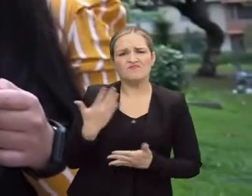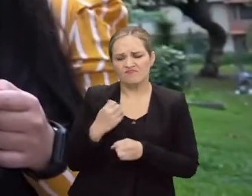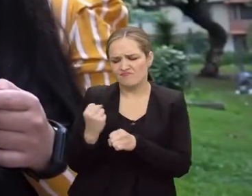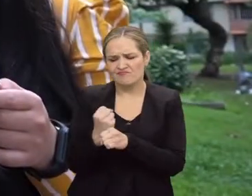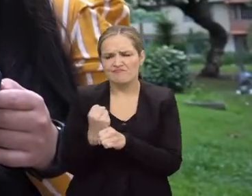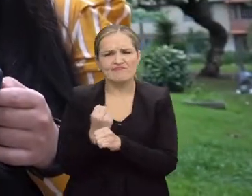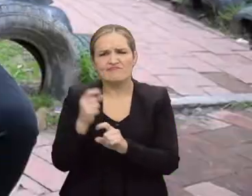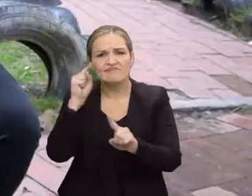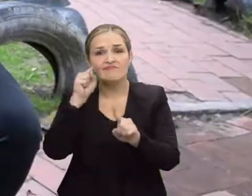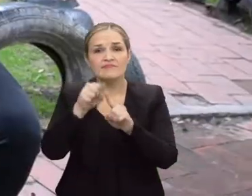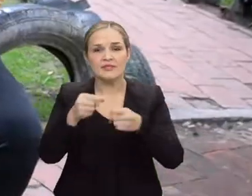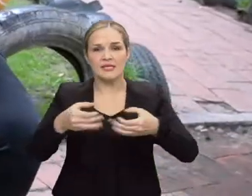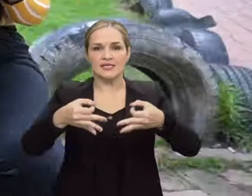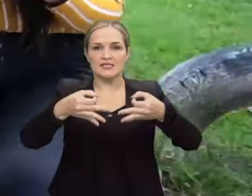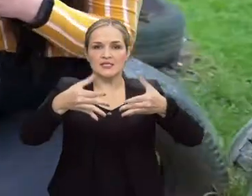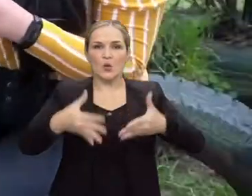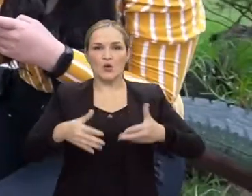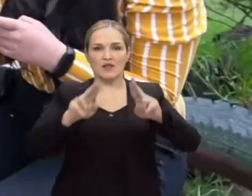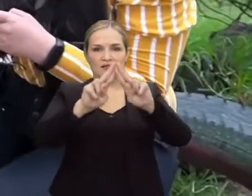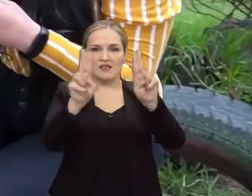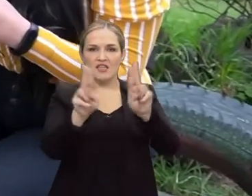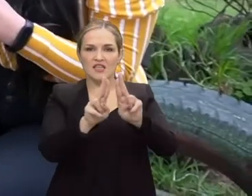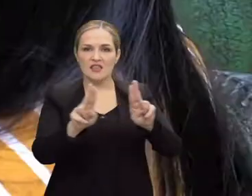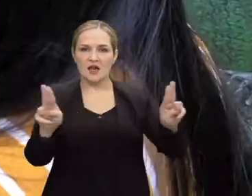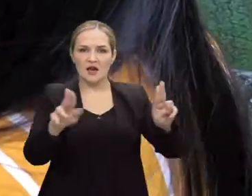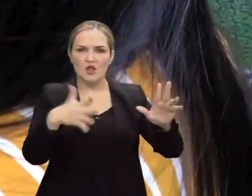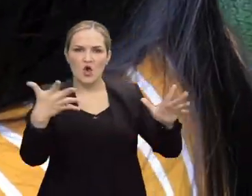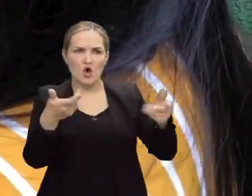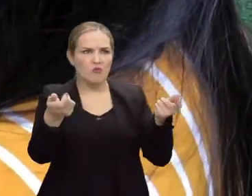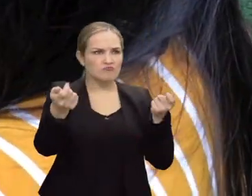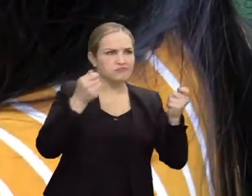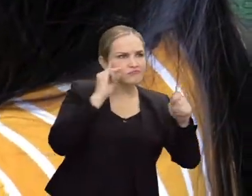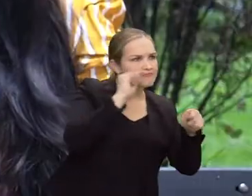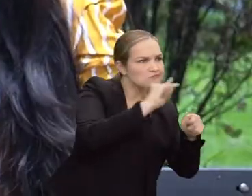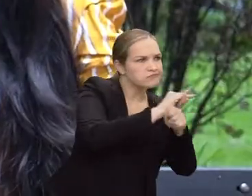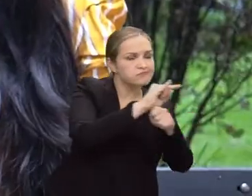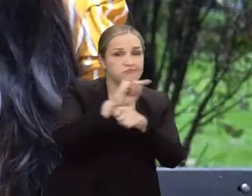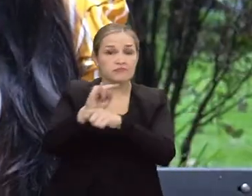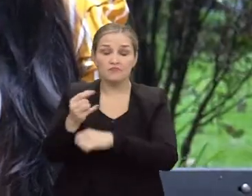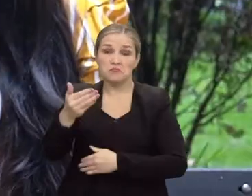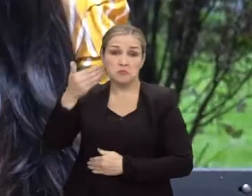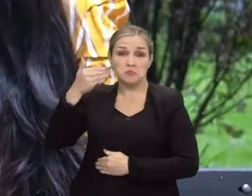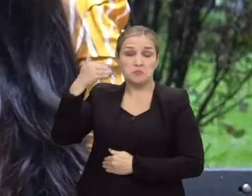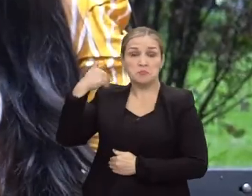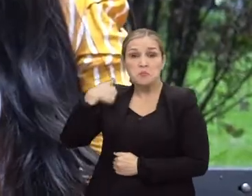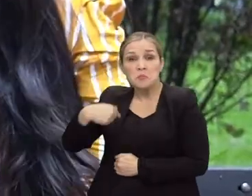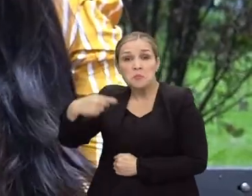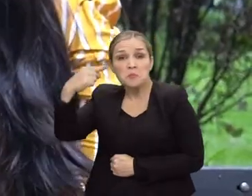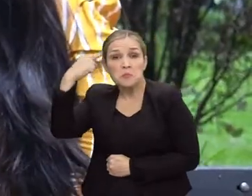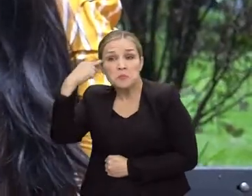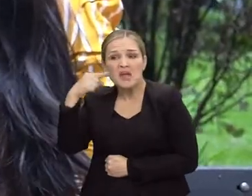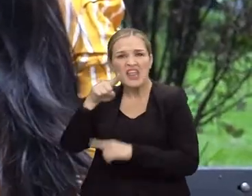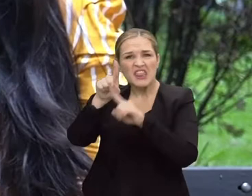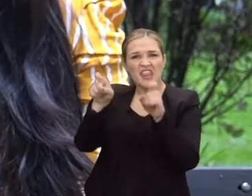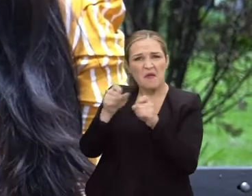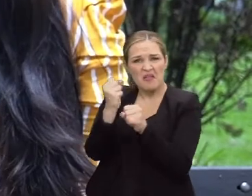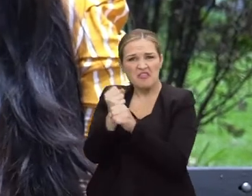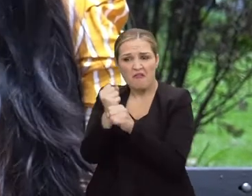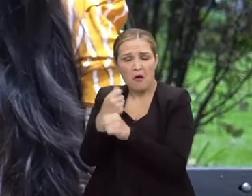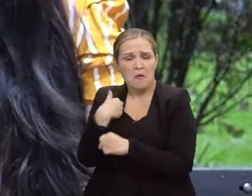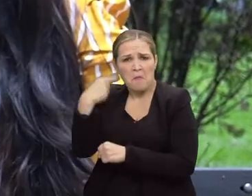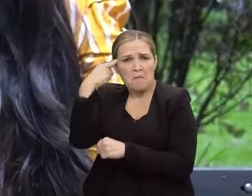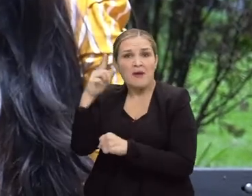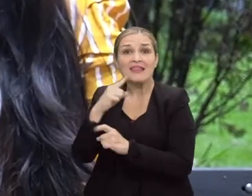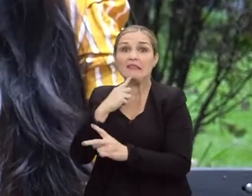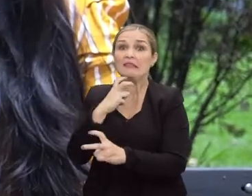Yo actualmente me dedico todo al tema de la seguridad informática, la ciberseguridad. Inicialmente yo no tenía pensado cómo entrar a esta área, de